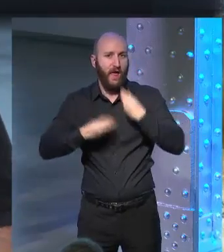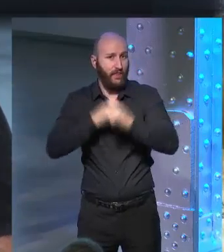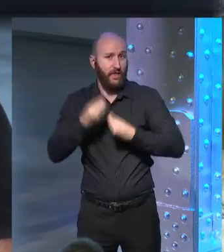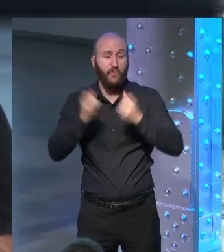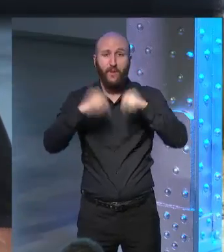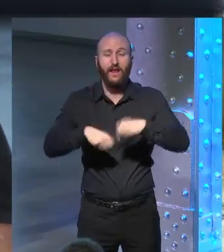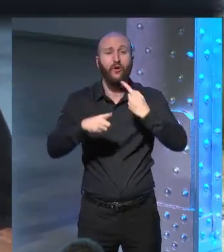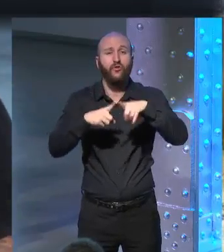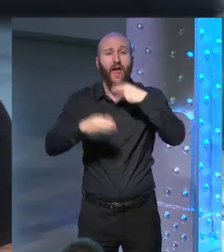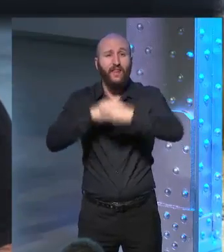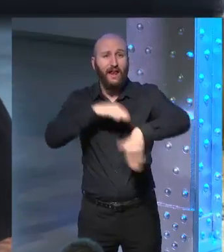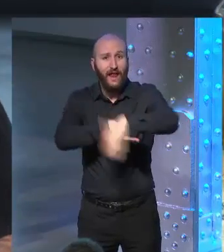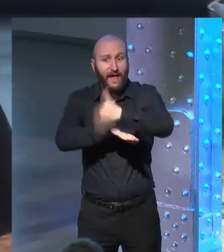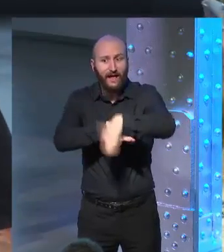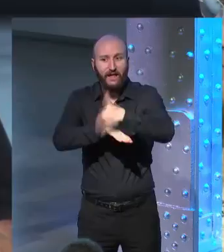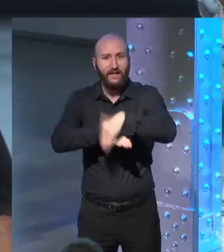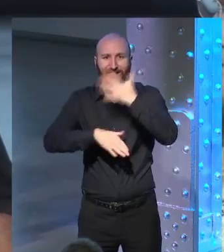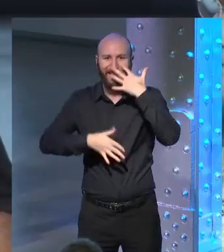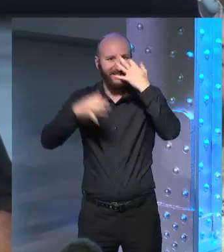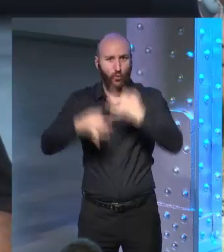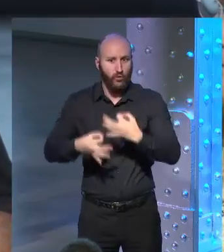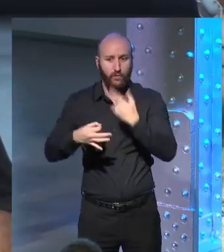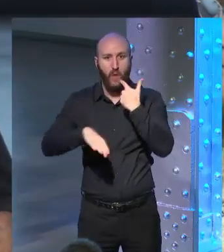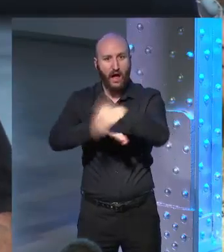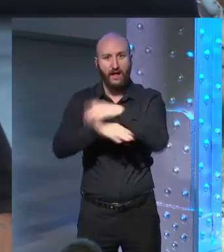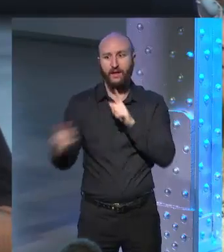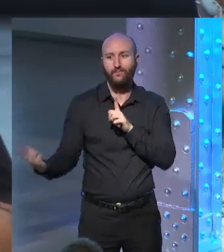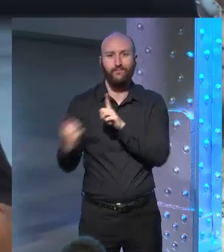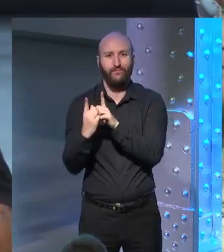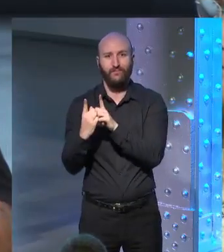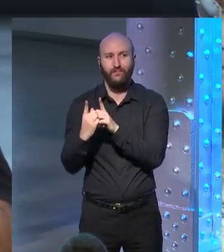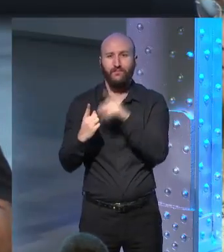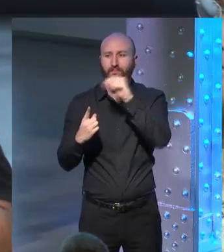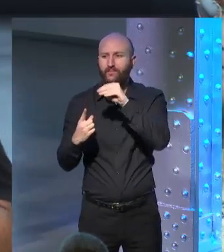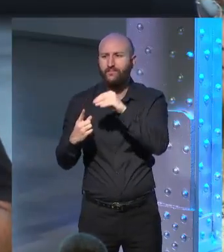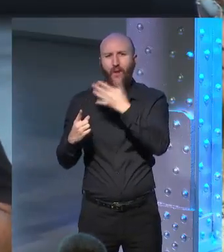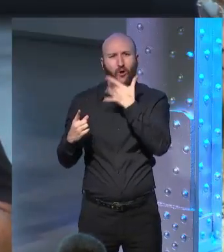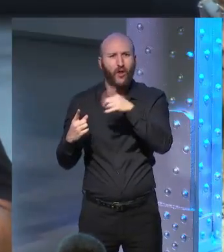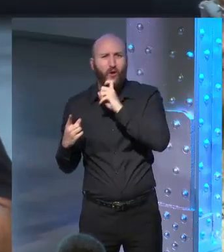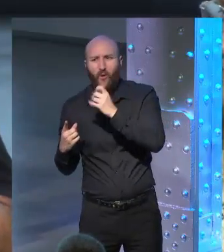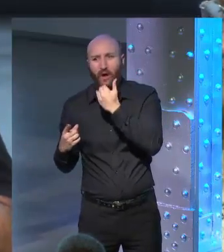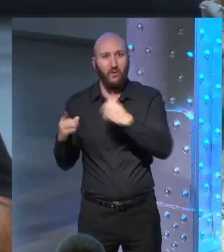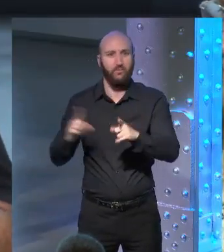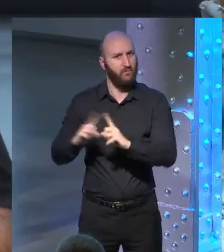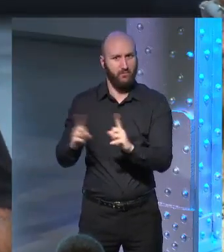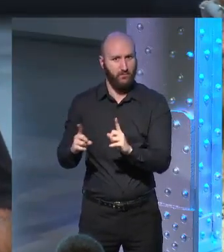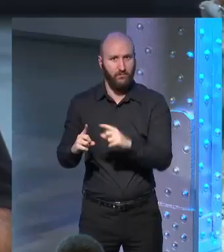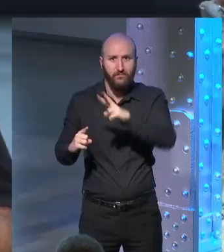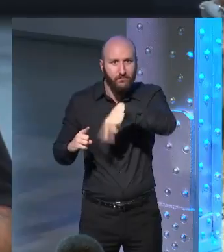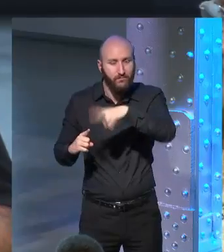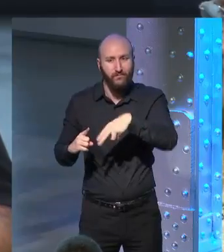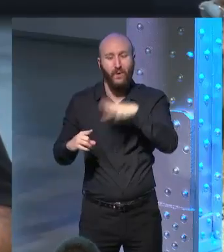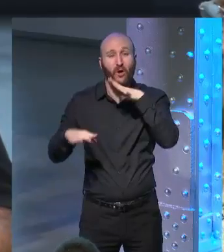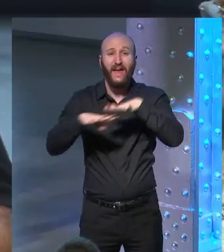la calle, yo estoy seguro que si me cruzo con ellos en la calle y les pregunto el nombre como desconocidos, no me lo van a dar. Pero en una red